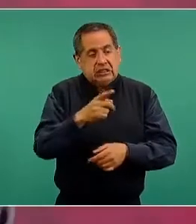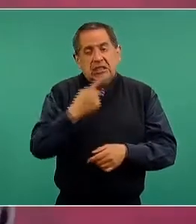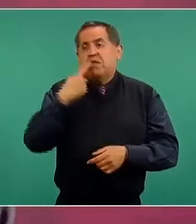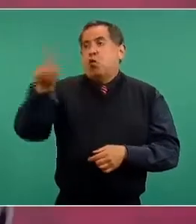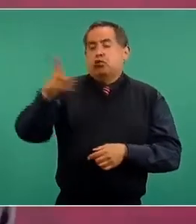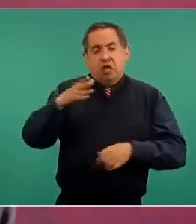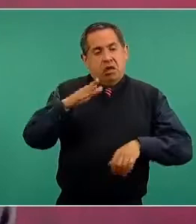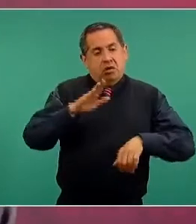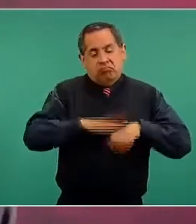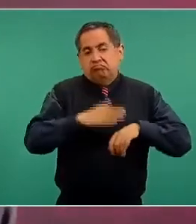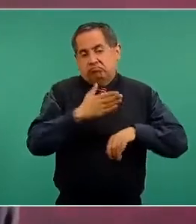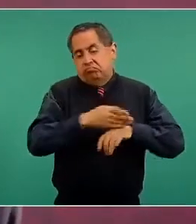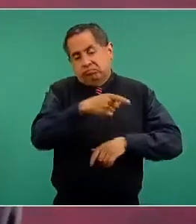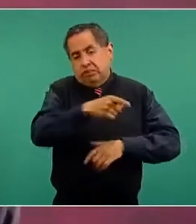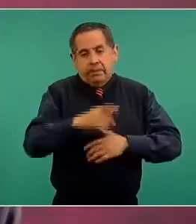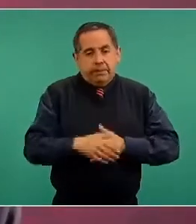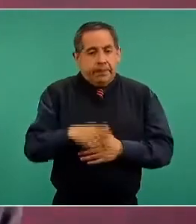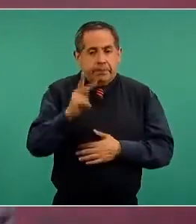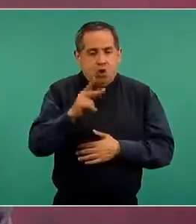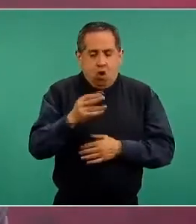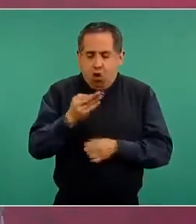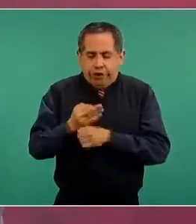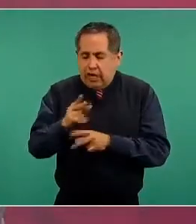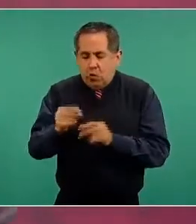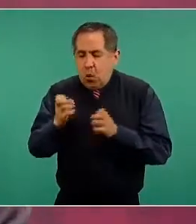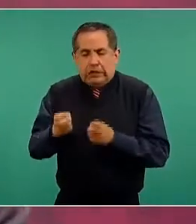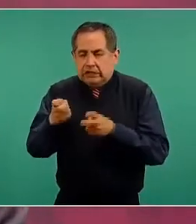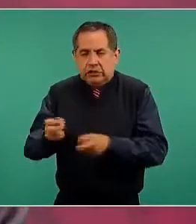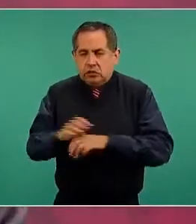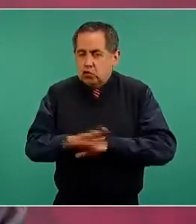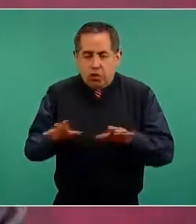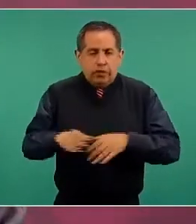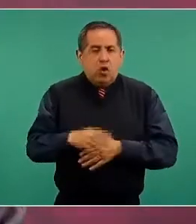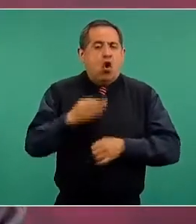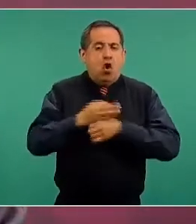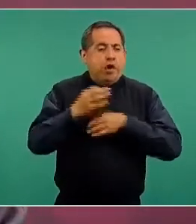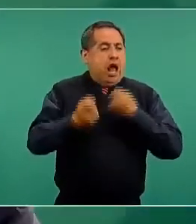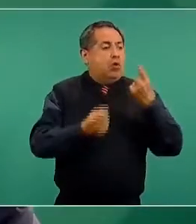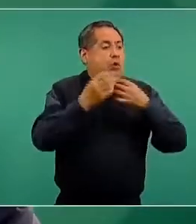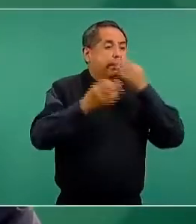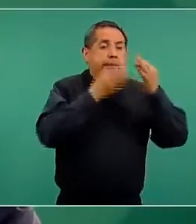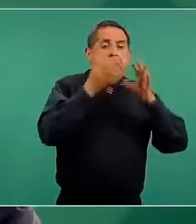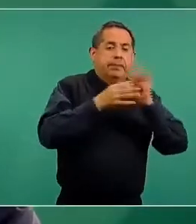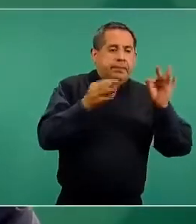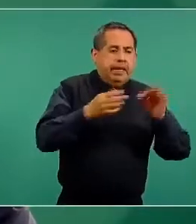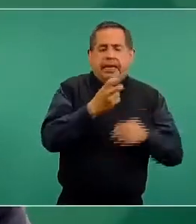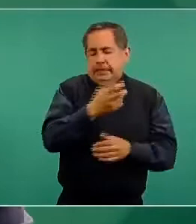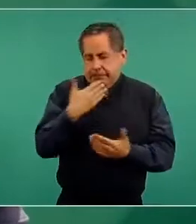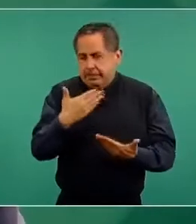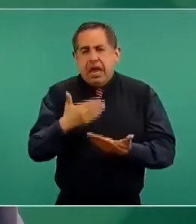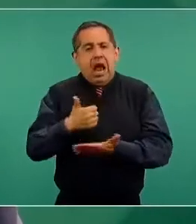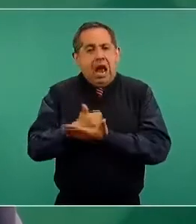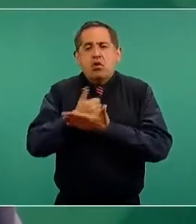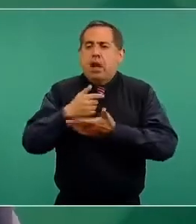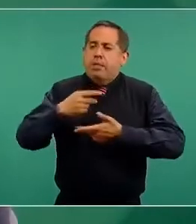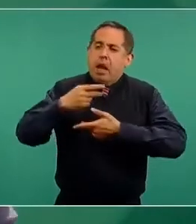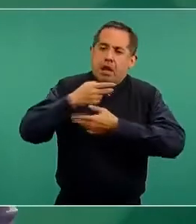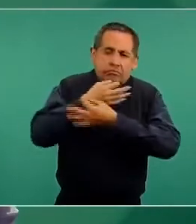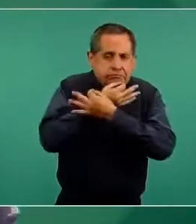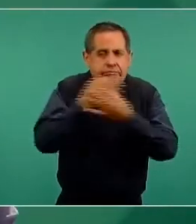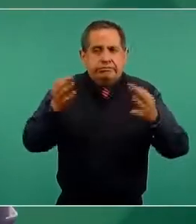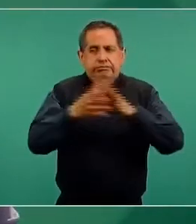denunciado, definitivamente. Pero no es el caso. Entonces, la noticia que hoy difundieron algunos nos ayuda a hacer